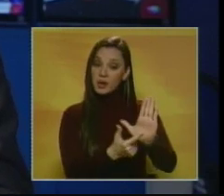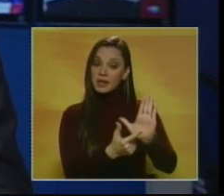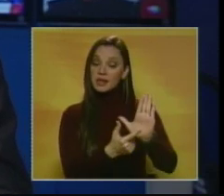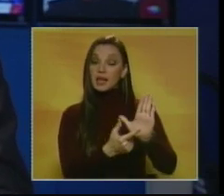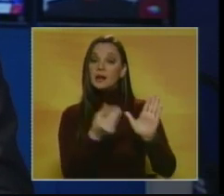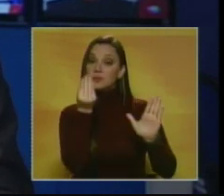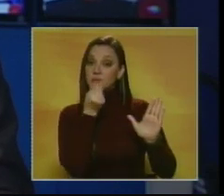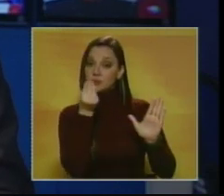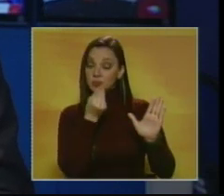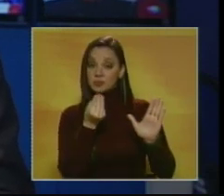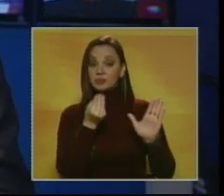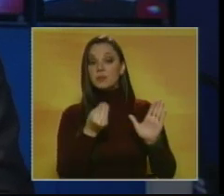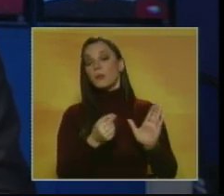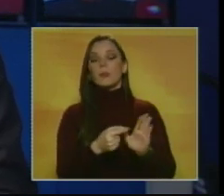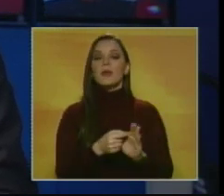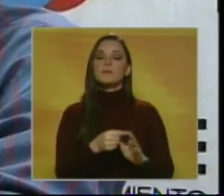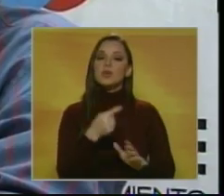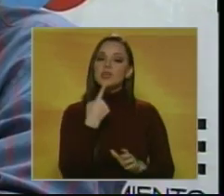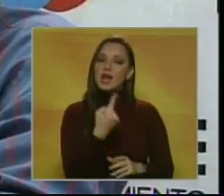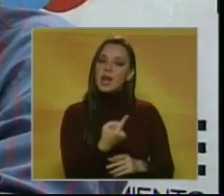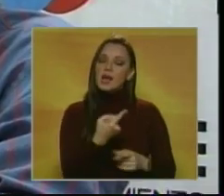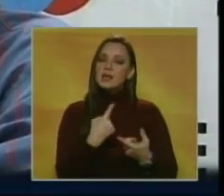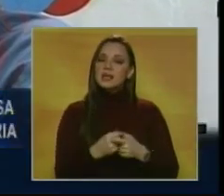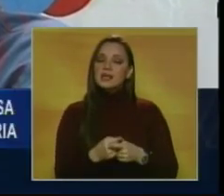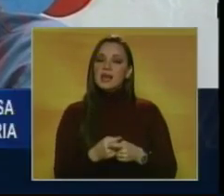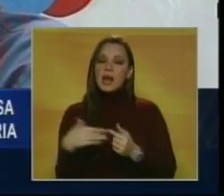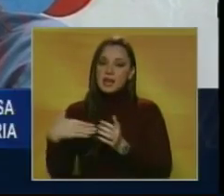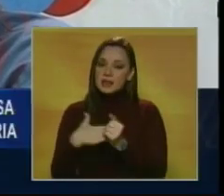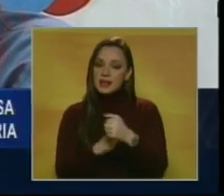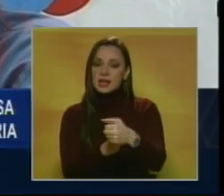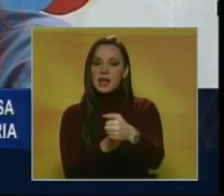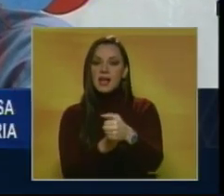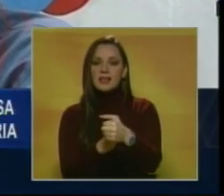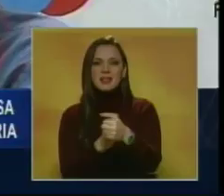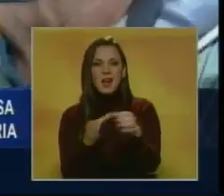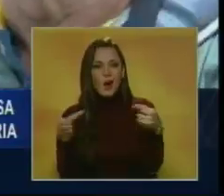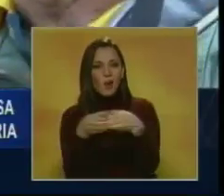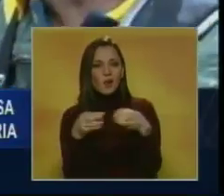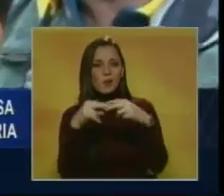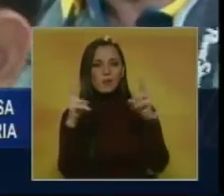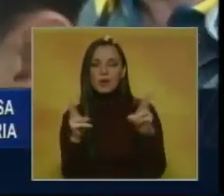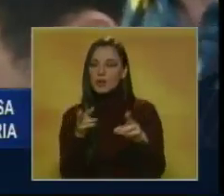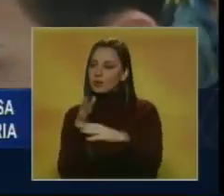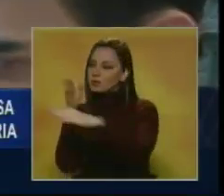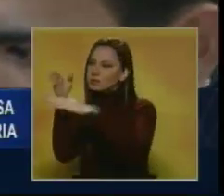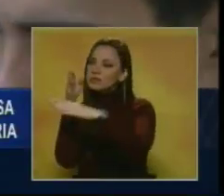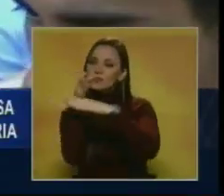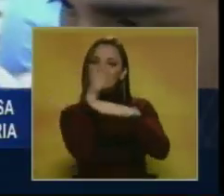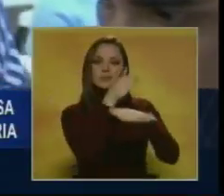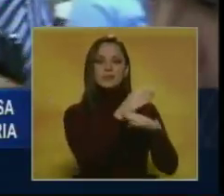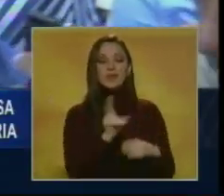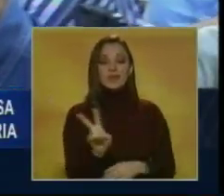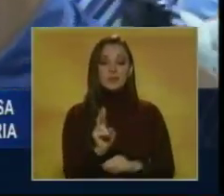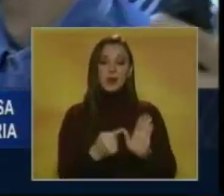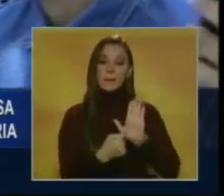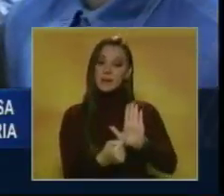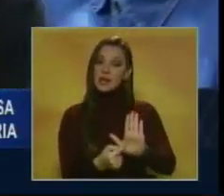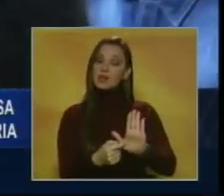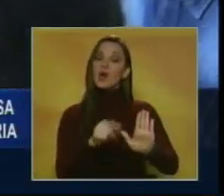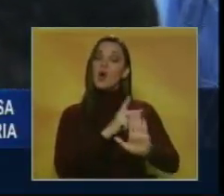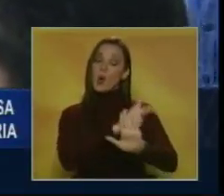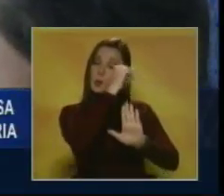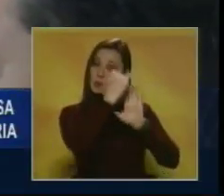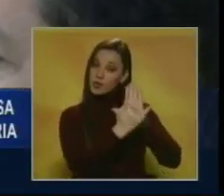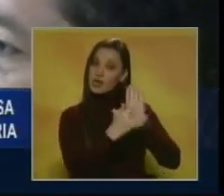la importación de alimentos al país. Los dirigentes de Puente continúan recorriendo el territorio nacional presentando proyectos que consideran